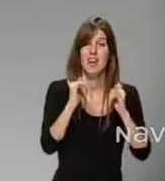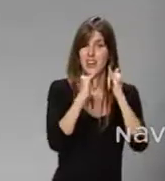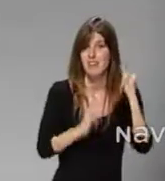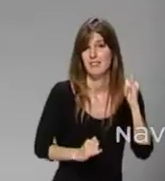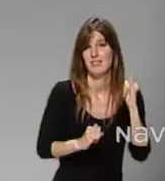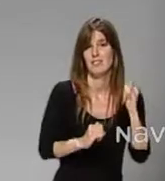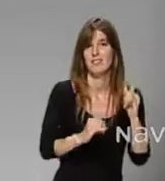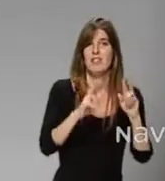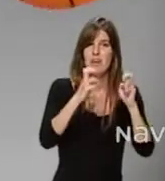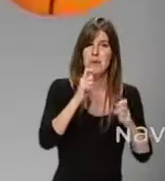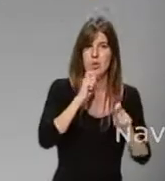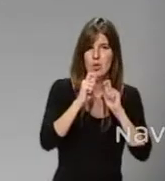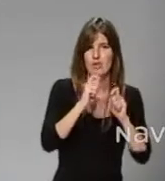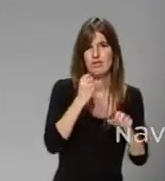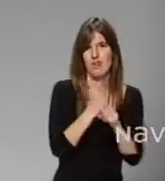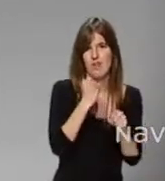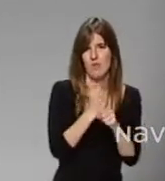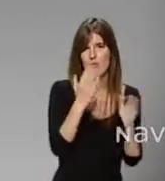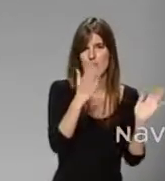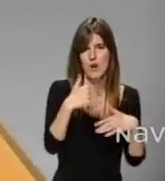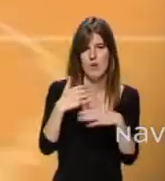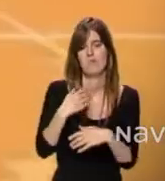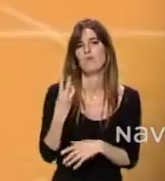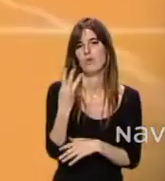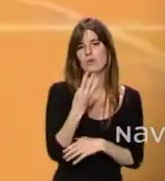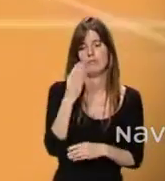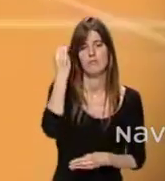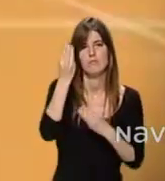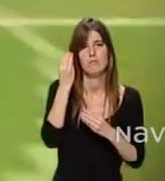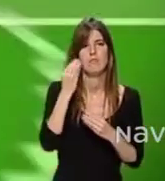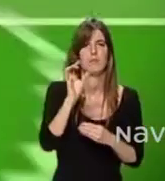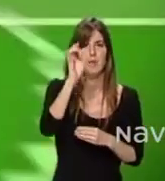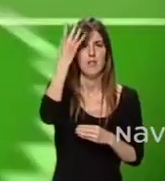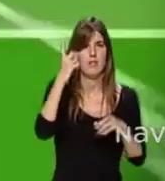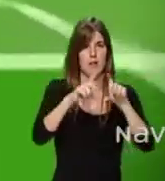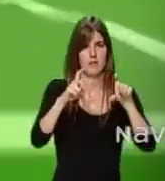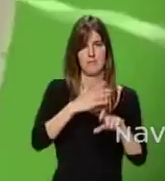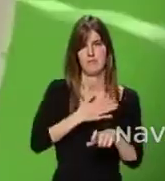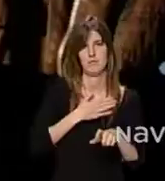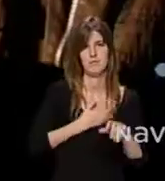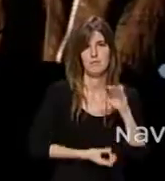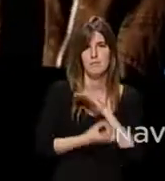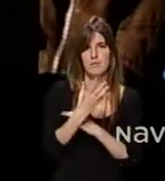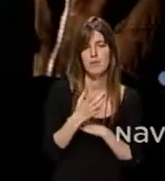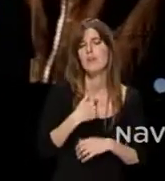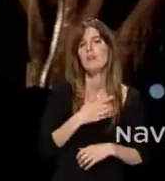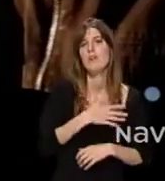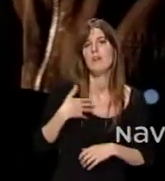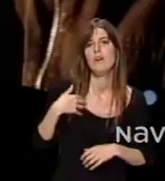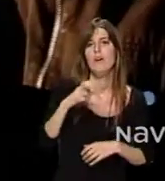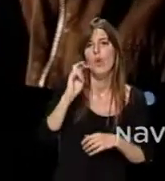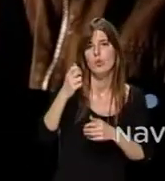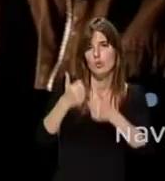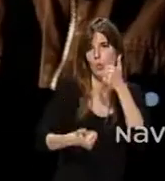decidimos innovar, empezar a trabajar por nuestra cuenta. En un principio nuestra idea realmente no era competir con otros medios